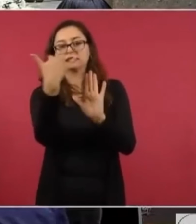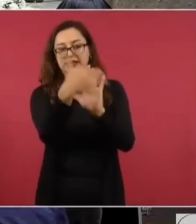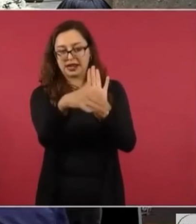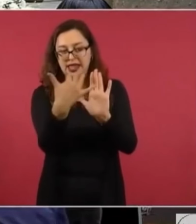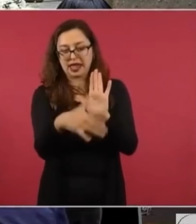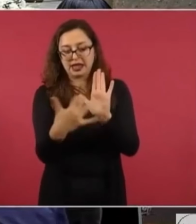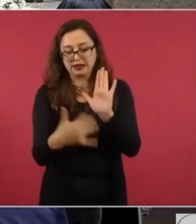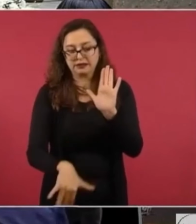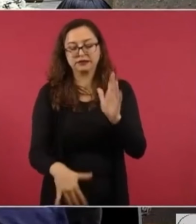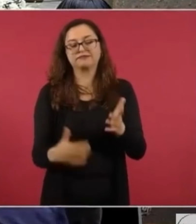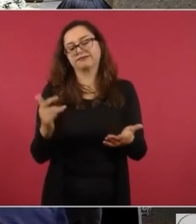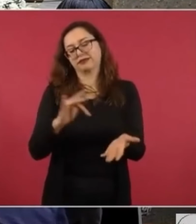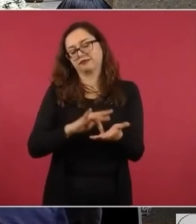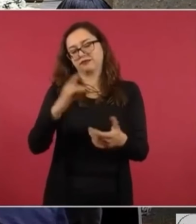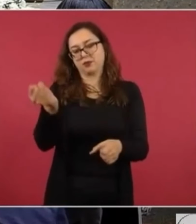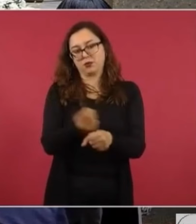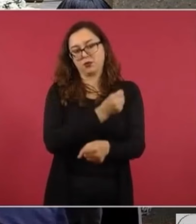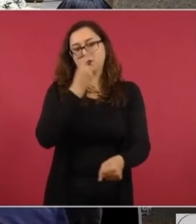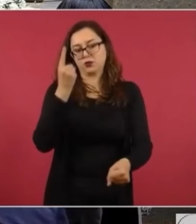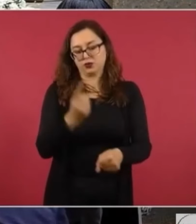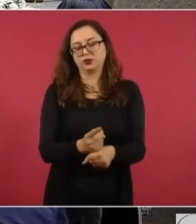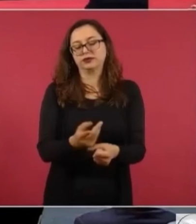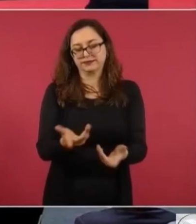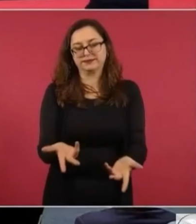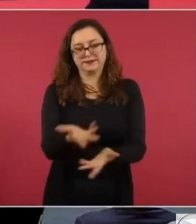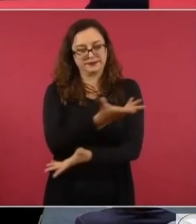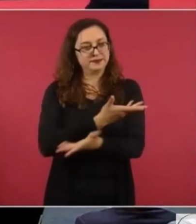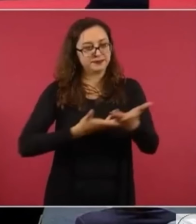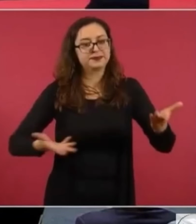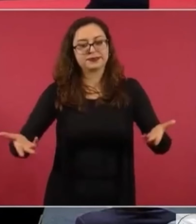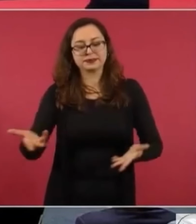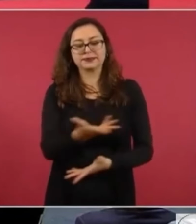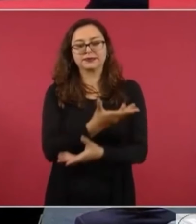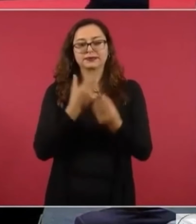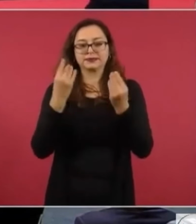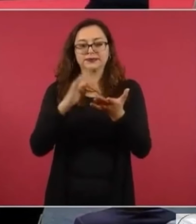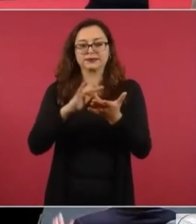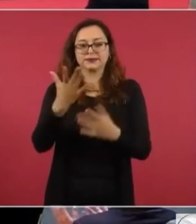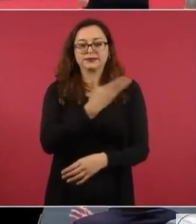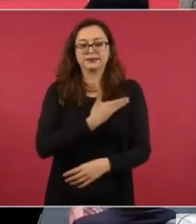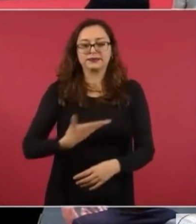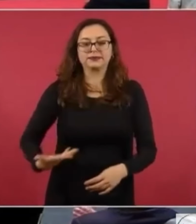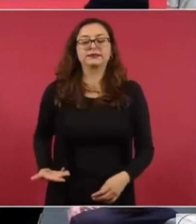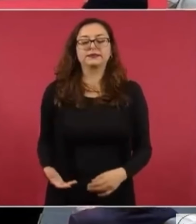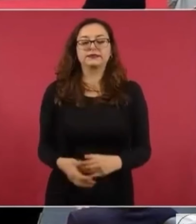nuevamente agradezco la oportunidad de compartir esto con todos ustedes. Muchas gracias, presidente.